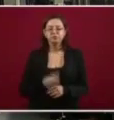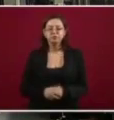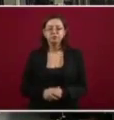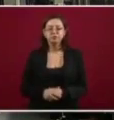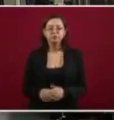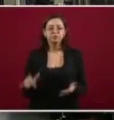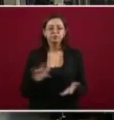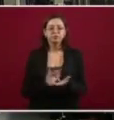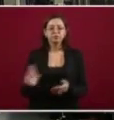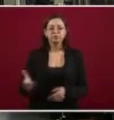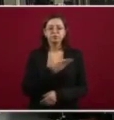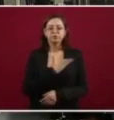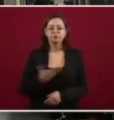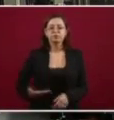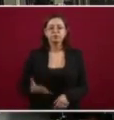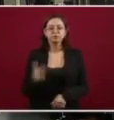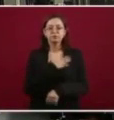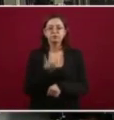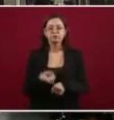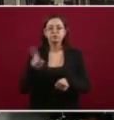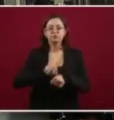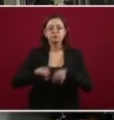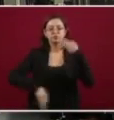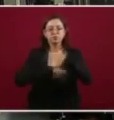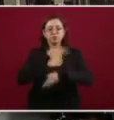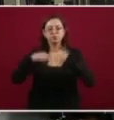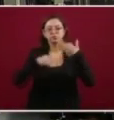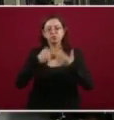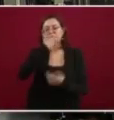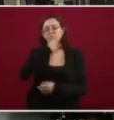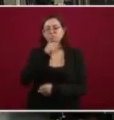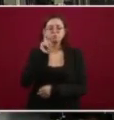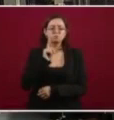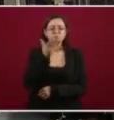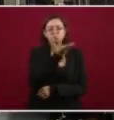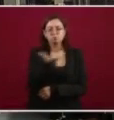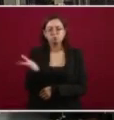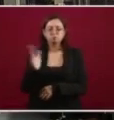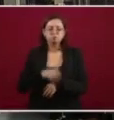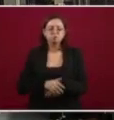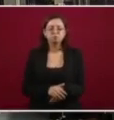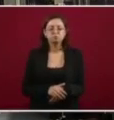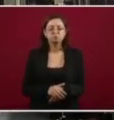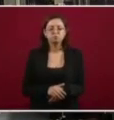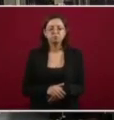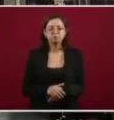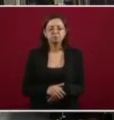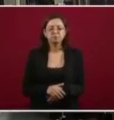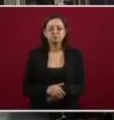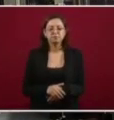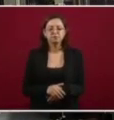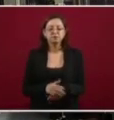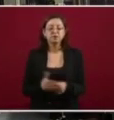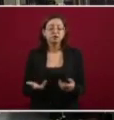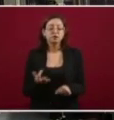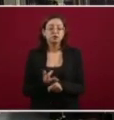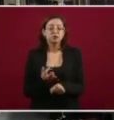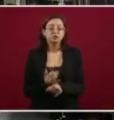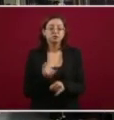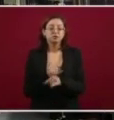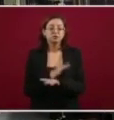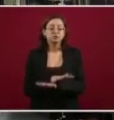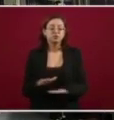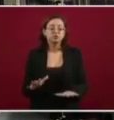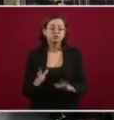Gracias, señor presidente. Muy buenos días a todas, a todos ustedes. Bueno, pues para informar sobre